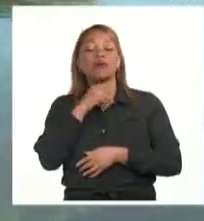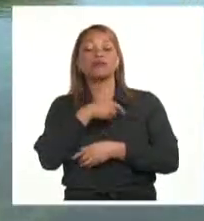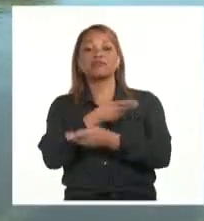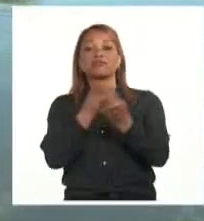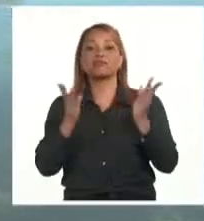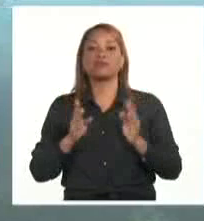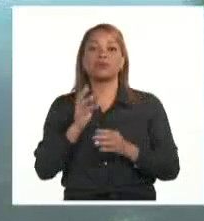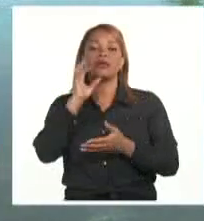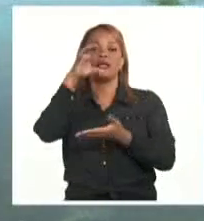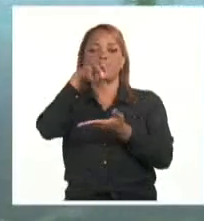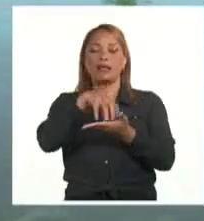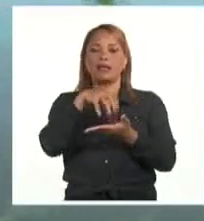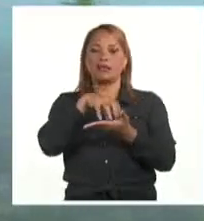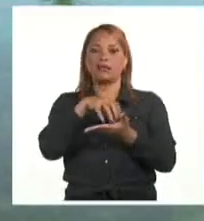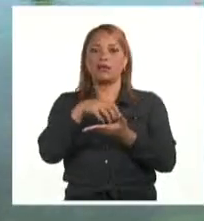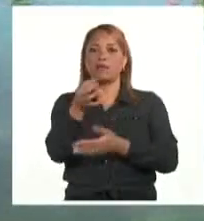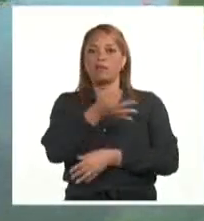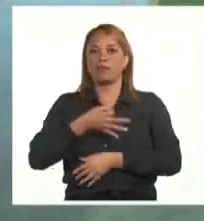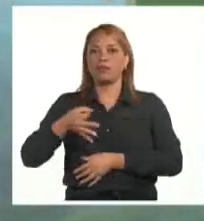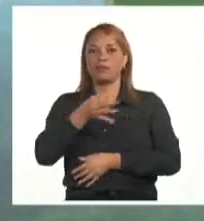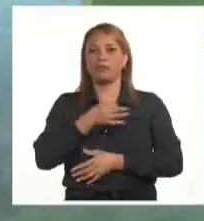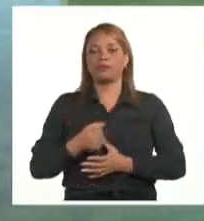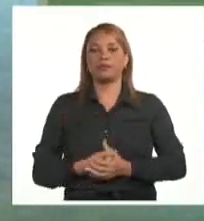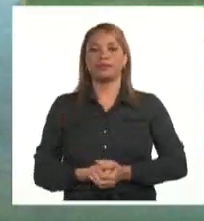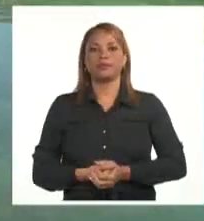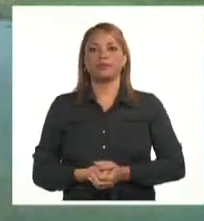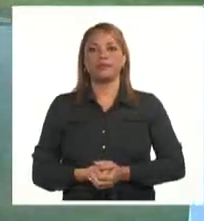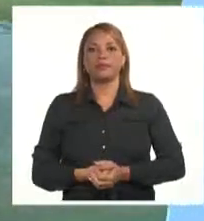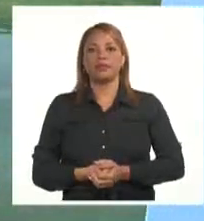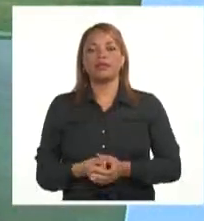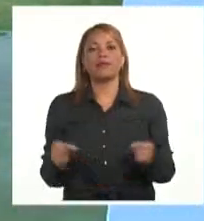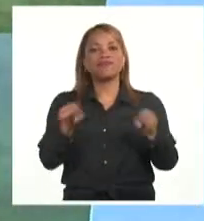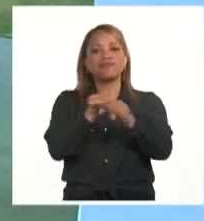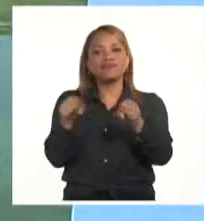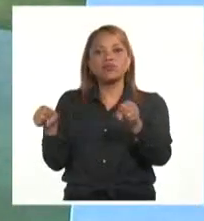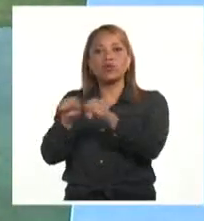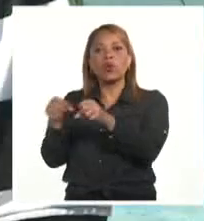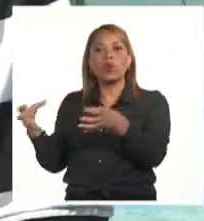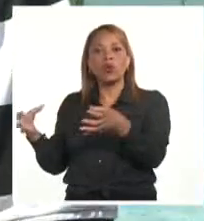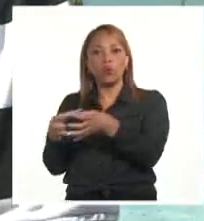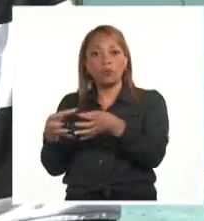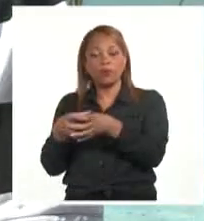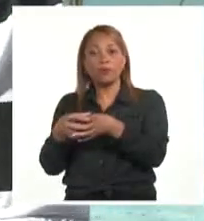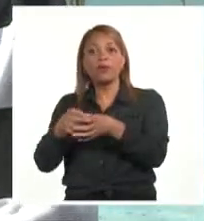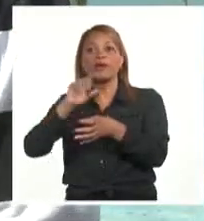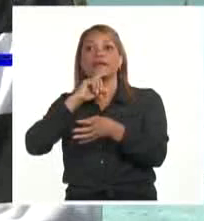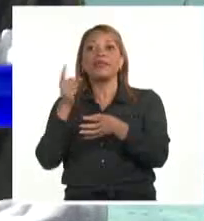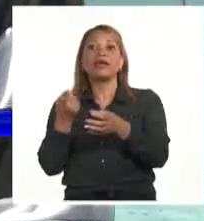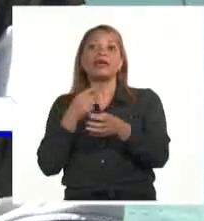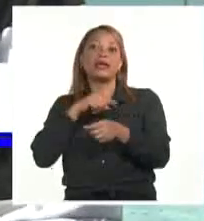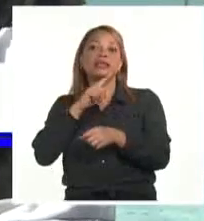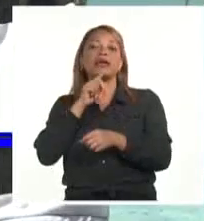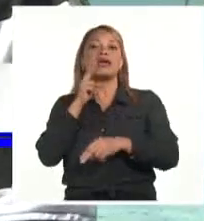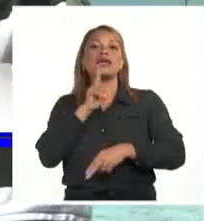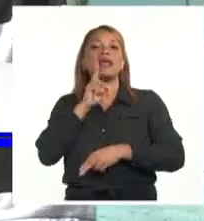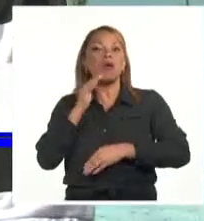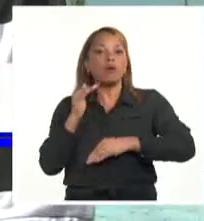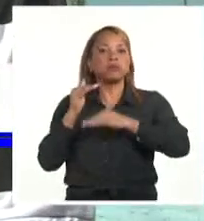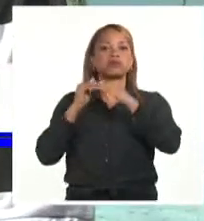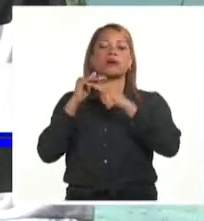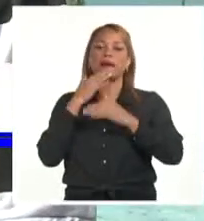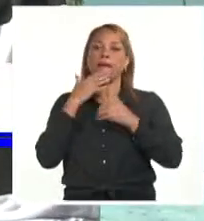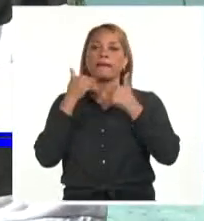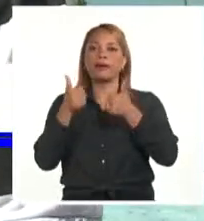cabecera municipal. Logramos instalar un grupo electrógeno y se logra acumular un nivel de agua y en el momento que haya apagón se le da vitalidad con el